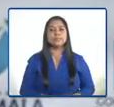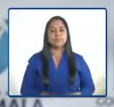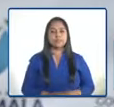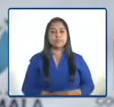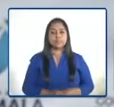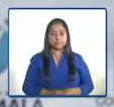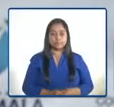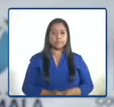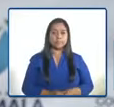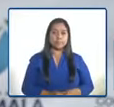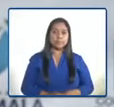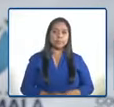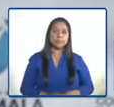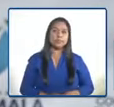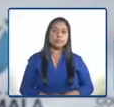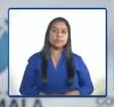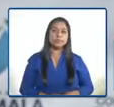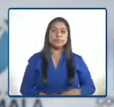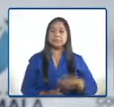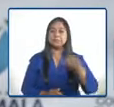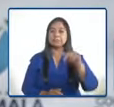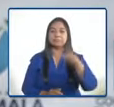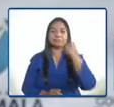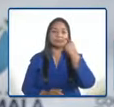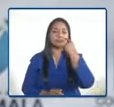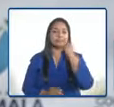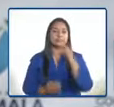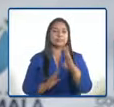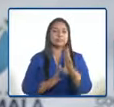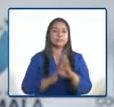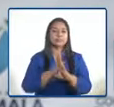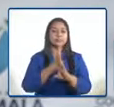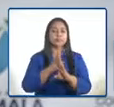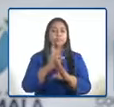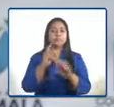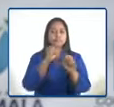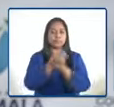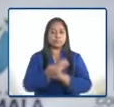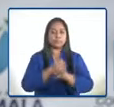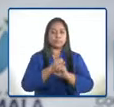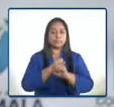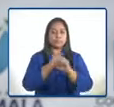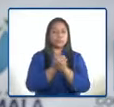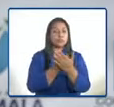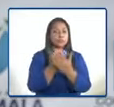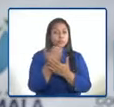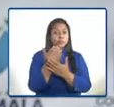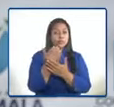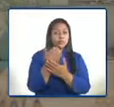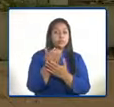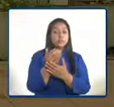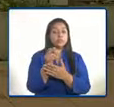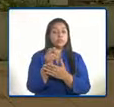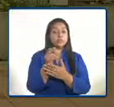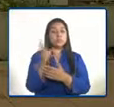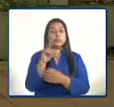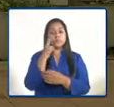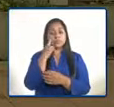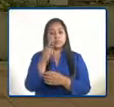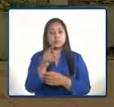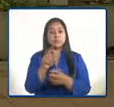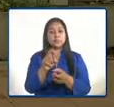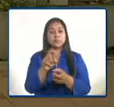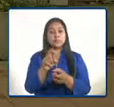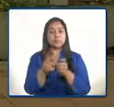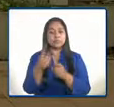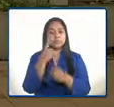que esta es una línea de acción estratégica nueva del INAP para convertirnos en ese brazo del